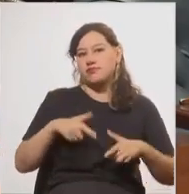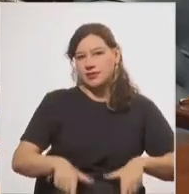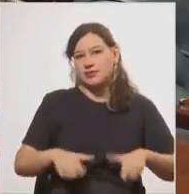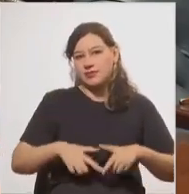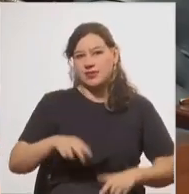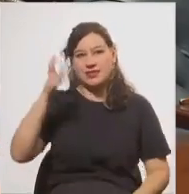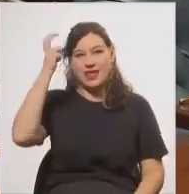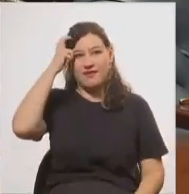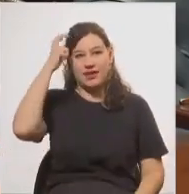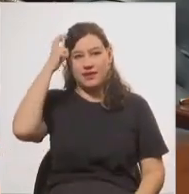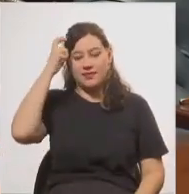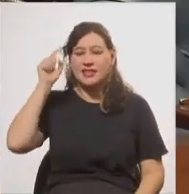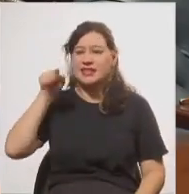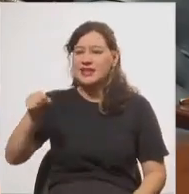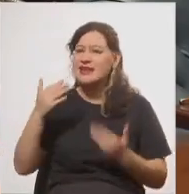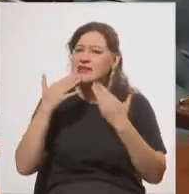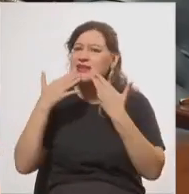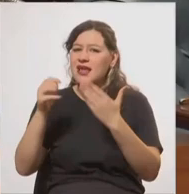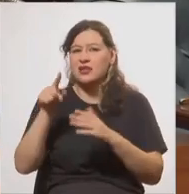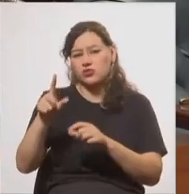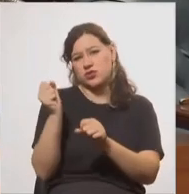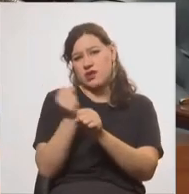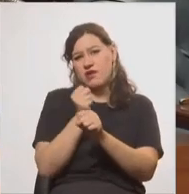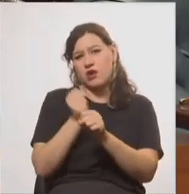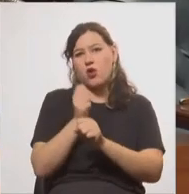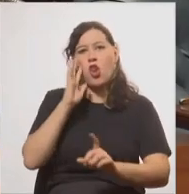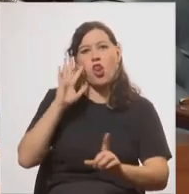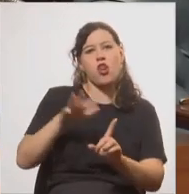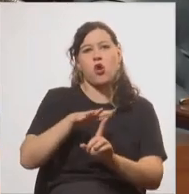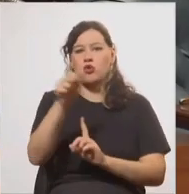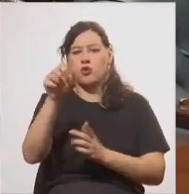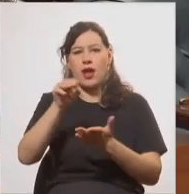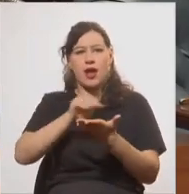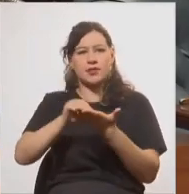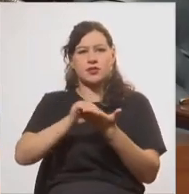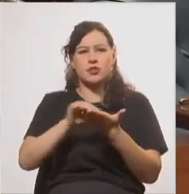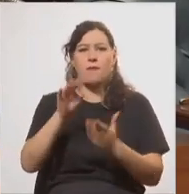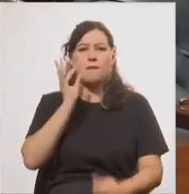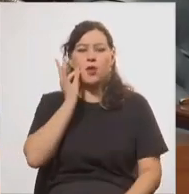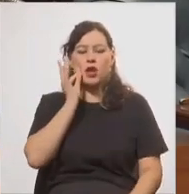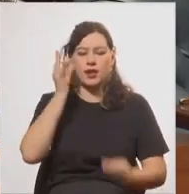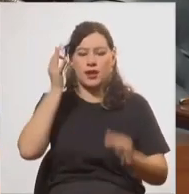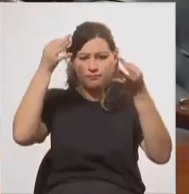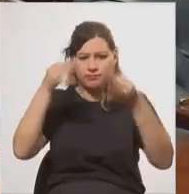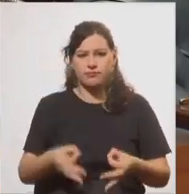donde gracias a su destacada labor logró una administración prolija y eficiente.